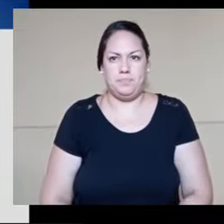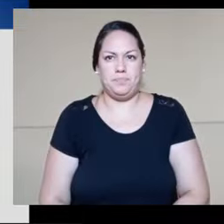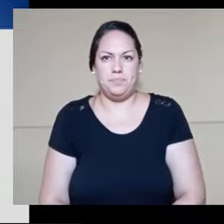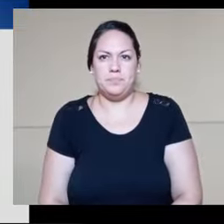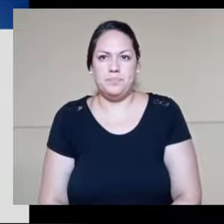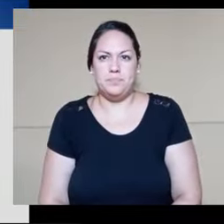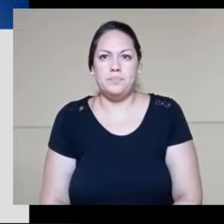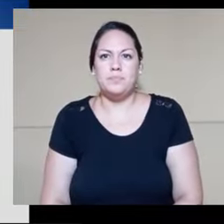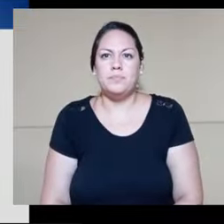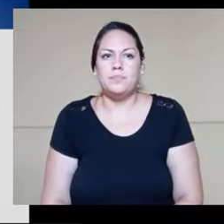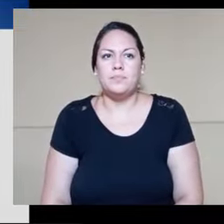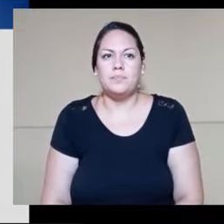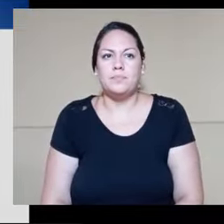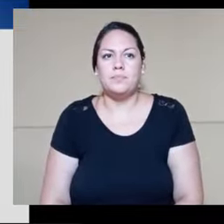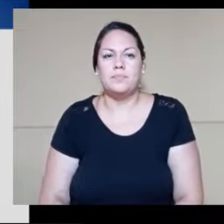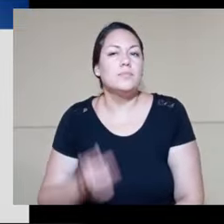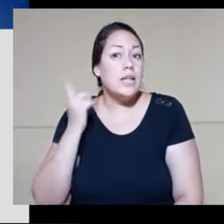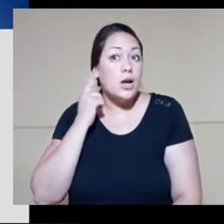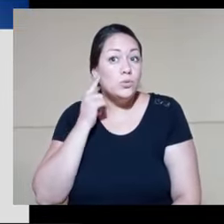¿Quién va a preguntar algo?